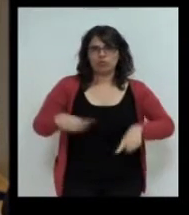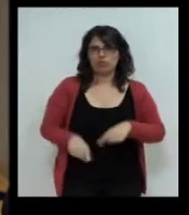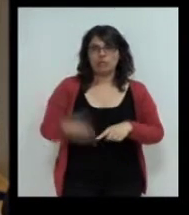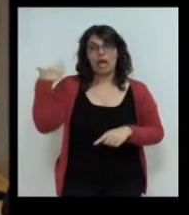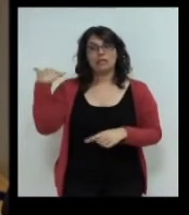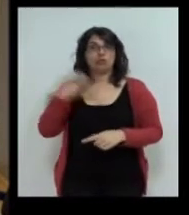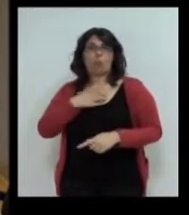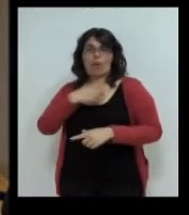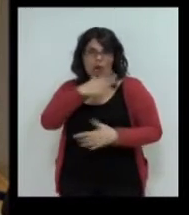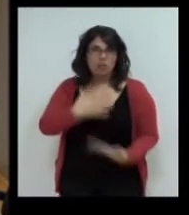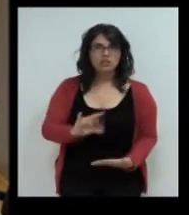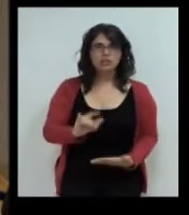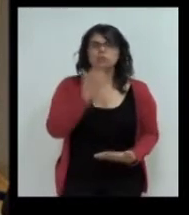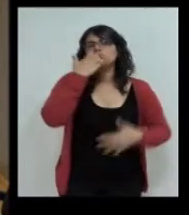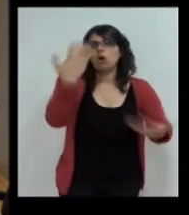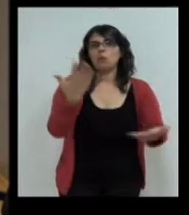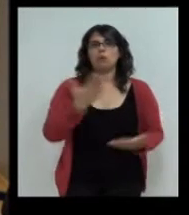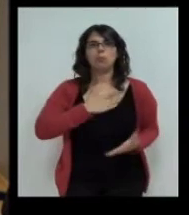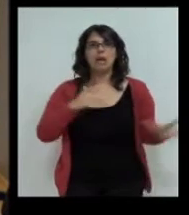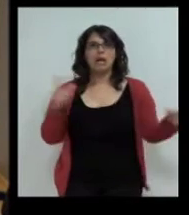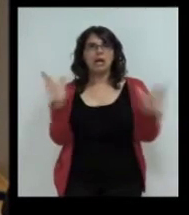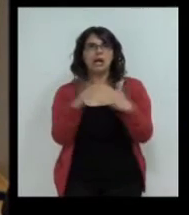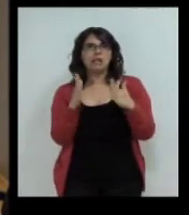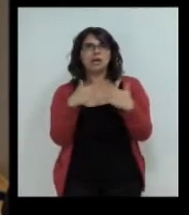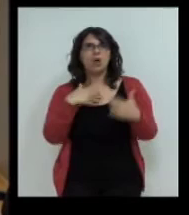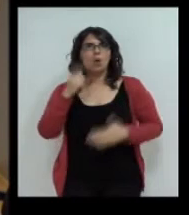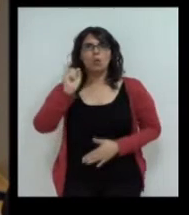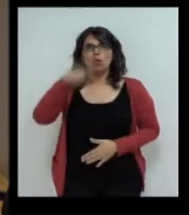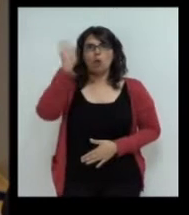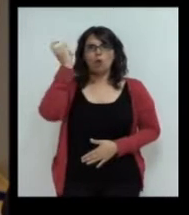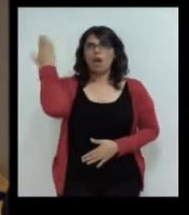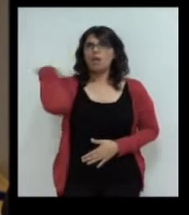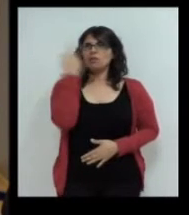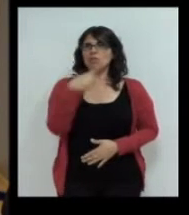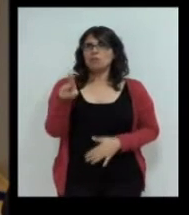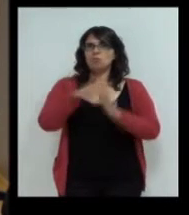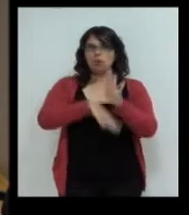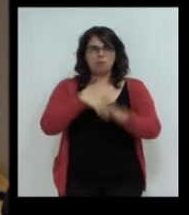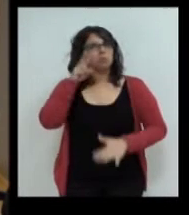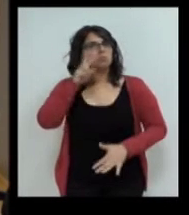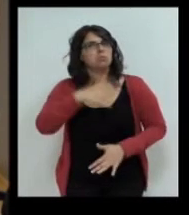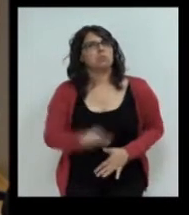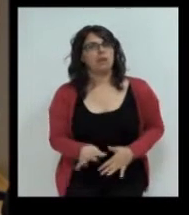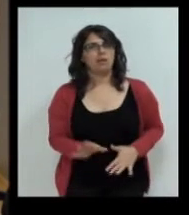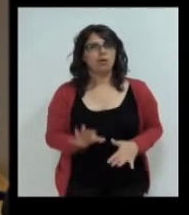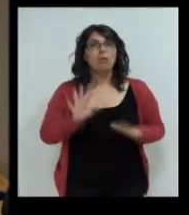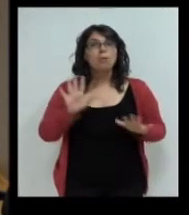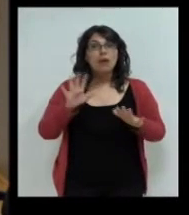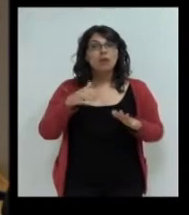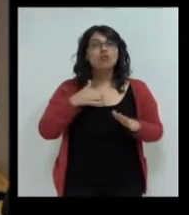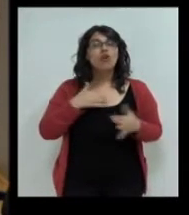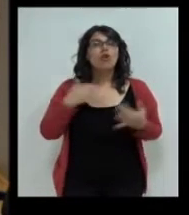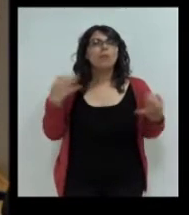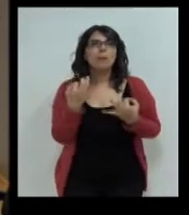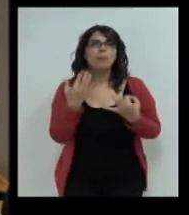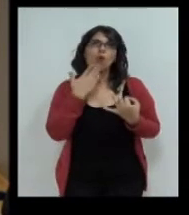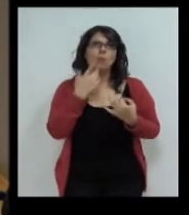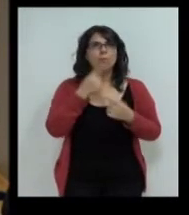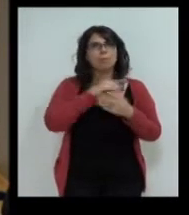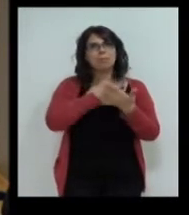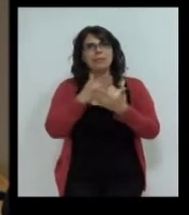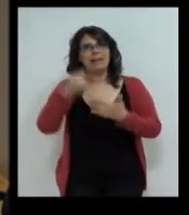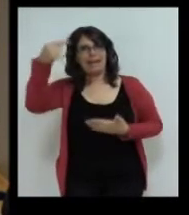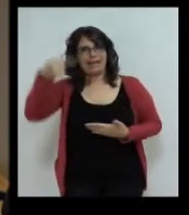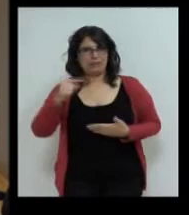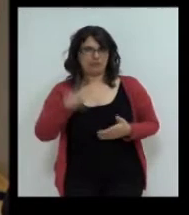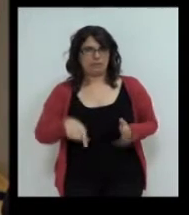ver cómodamente desde mi casa, desde un botón, el programa que se emitió hace 2 semanas. Pero a cambio pago algunos peajes. Entonces, tengo más